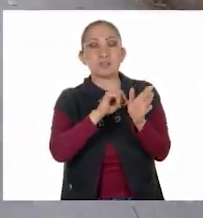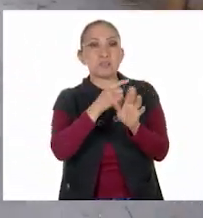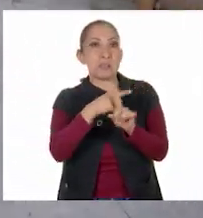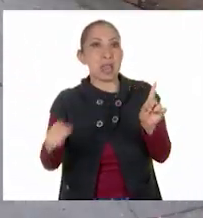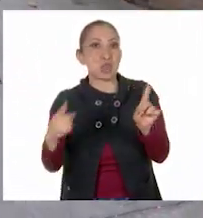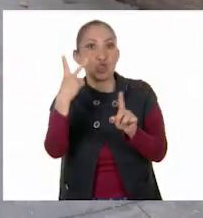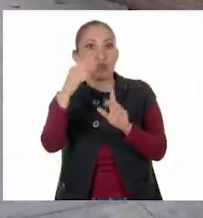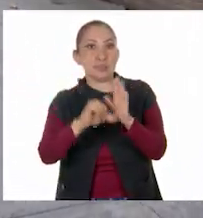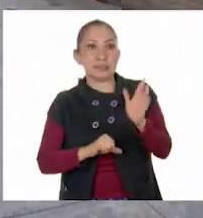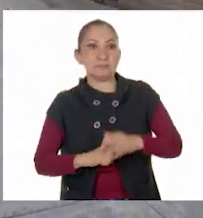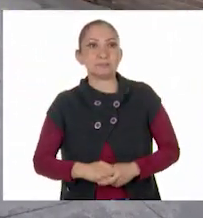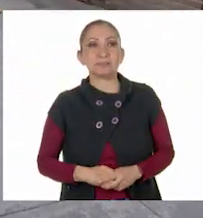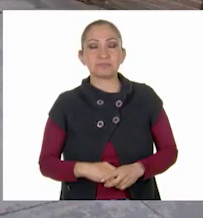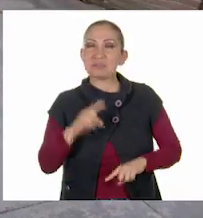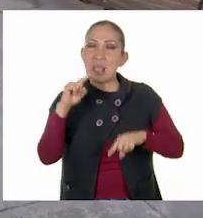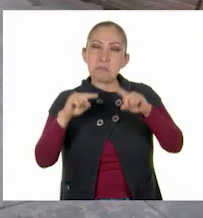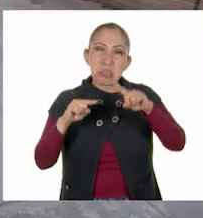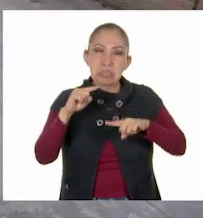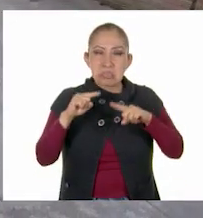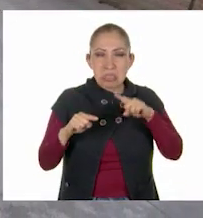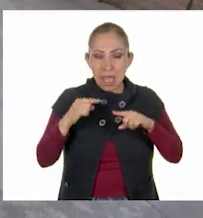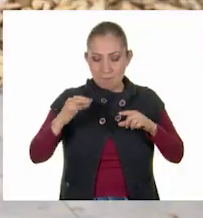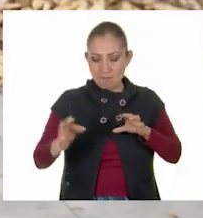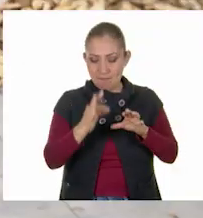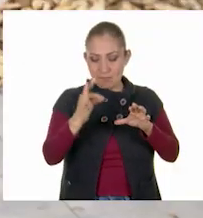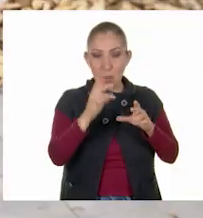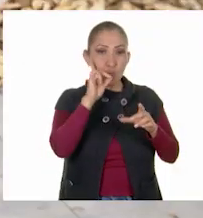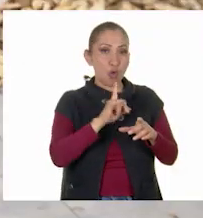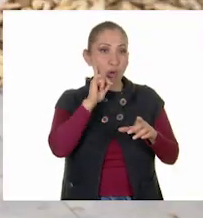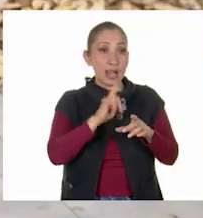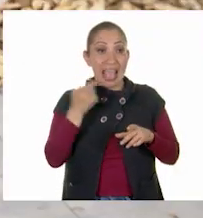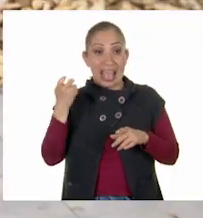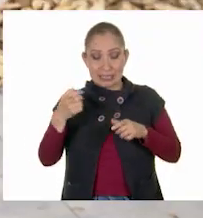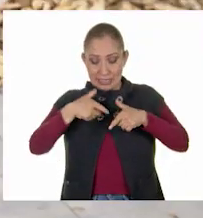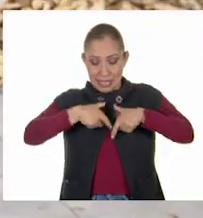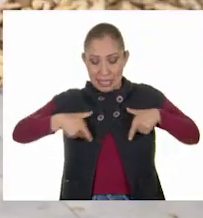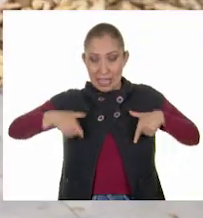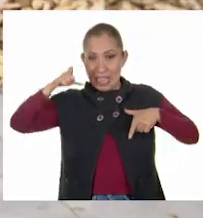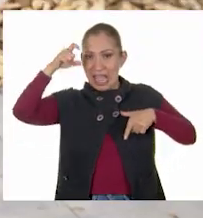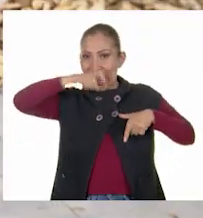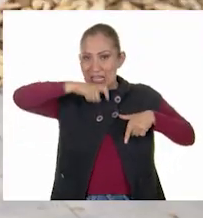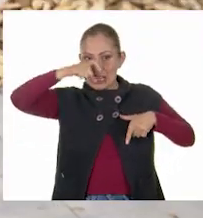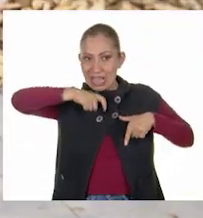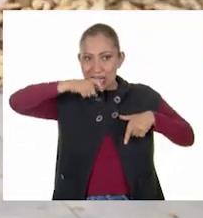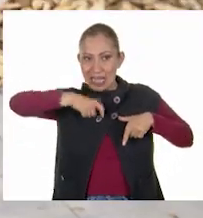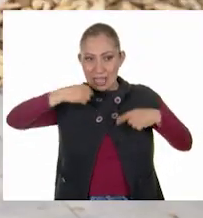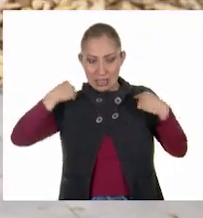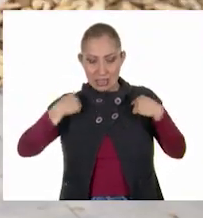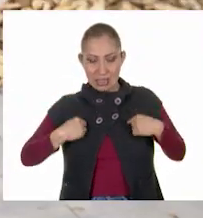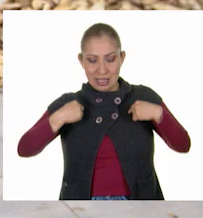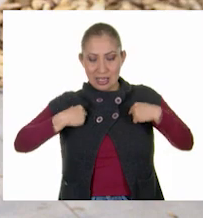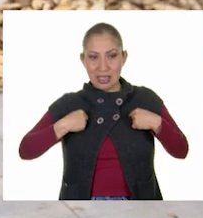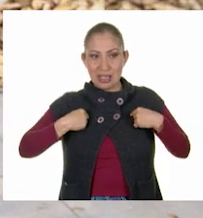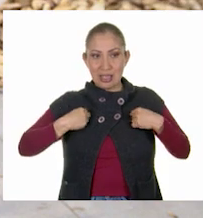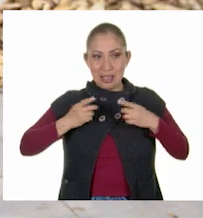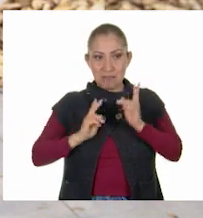meses. Depende la bordadora, así por decir, este es un águila y estas son unas milpas.